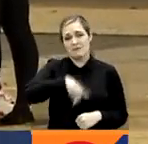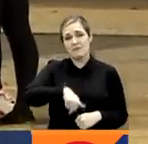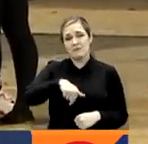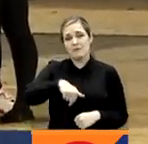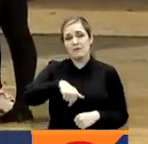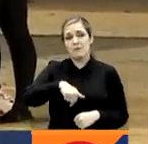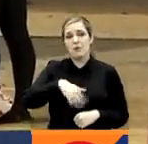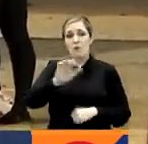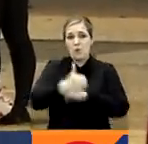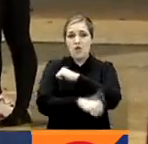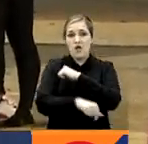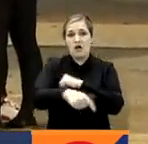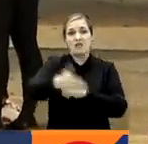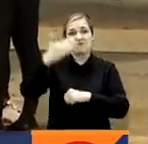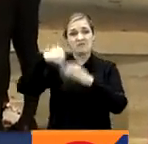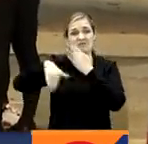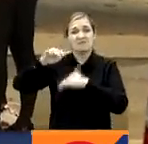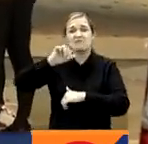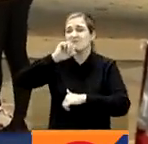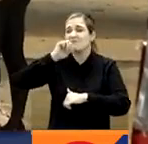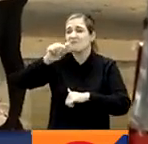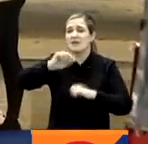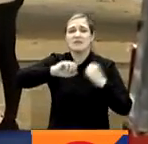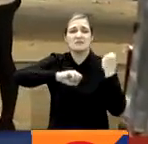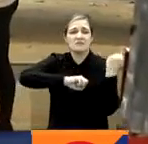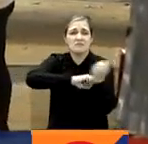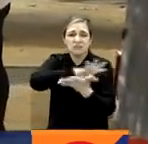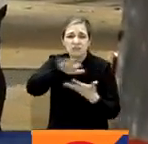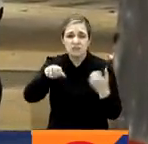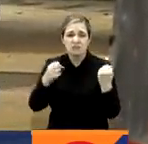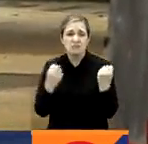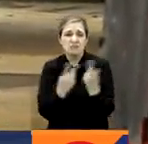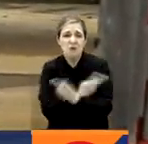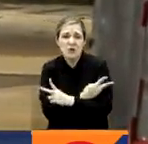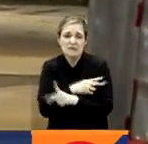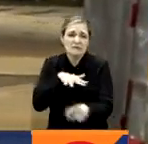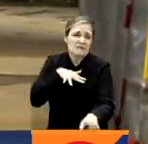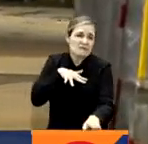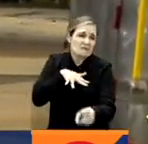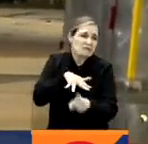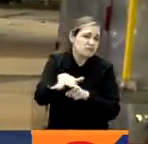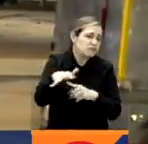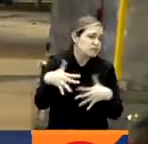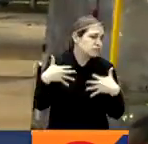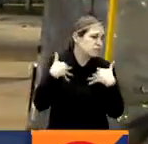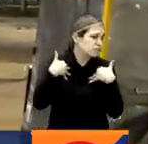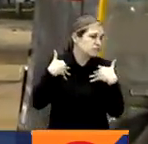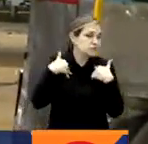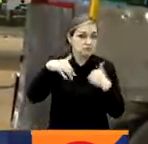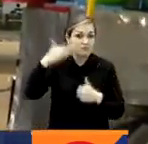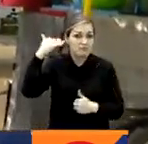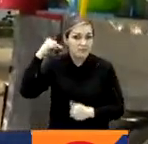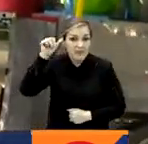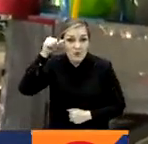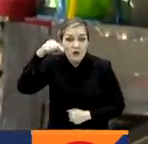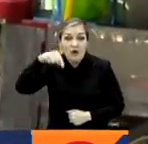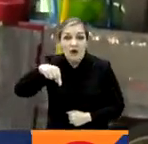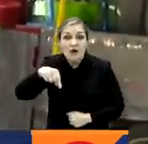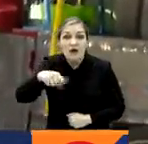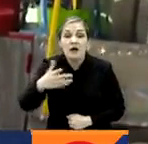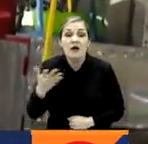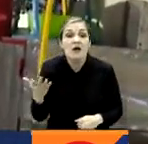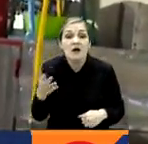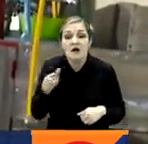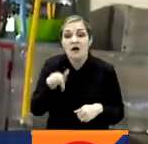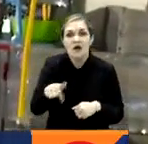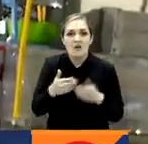pasado fue uno de los sitios protagonistas y que más fue golpeado por el tema de la violencia. Recuerden que acá era territorio